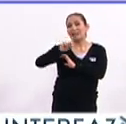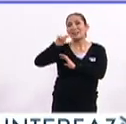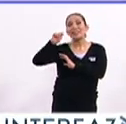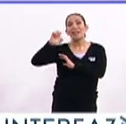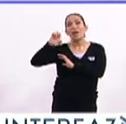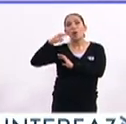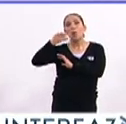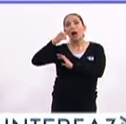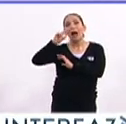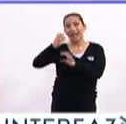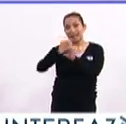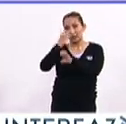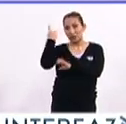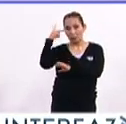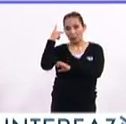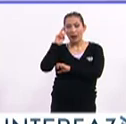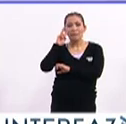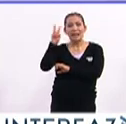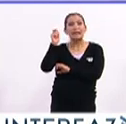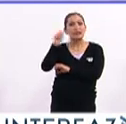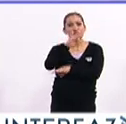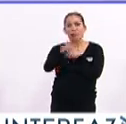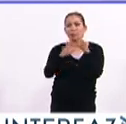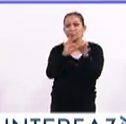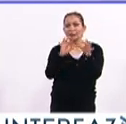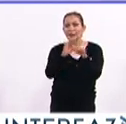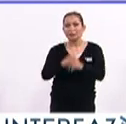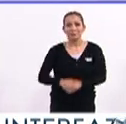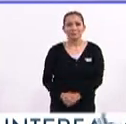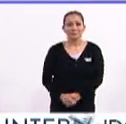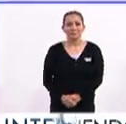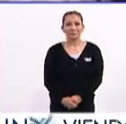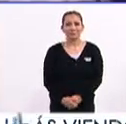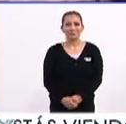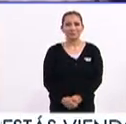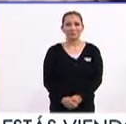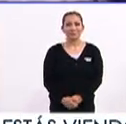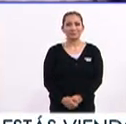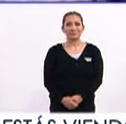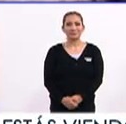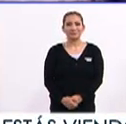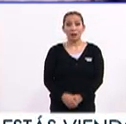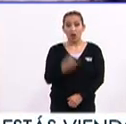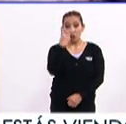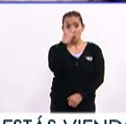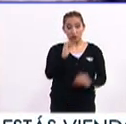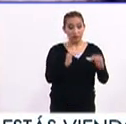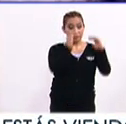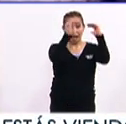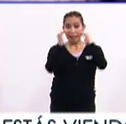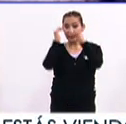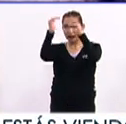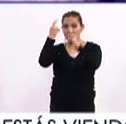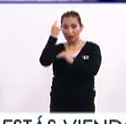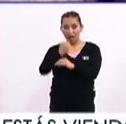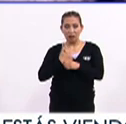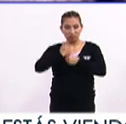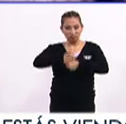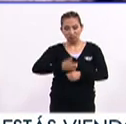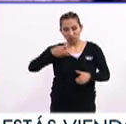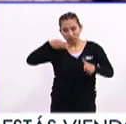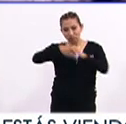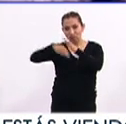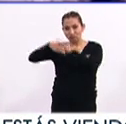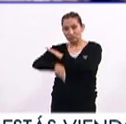Tehuacán, esto en el estado de Puebla. Vamos a ver todos los detalles. Fueron 2 altares de sacrificio, 3 esculturas